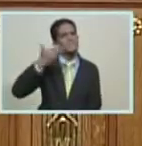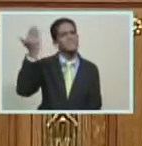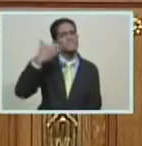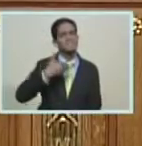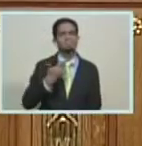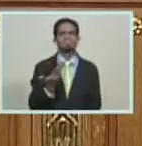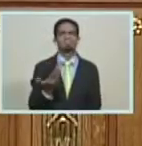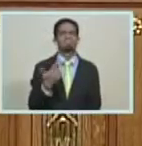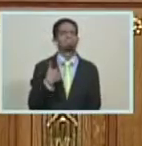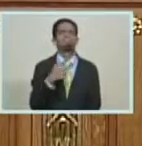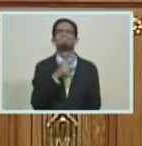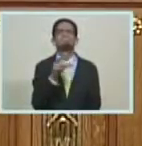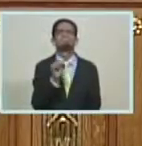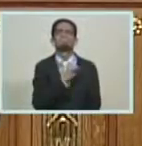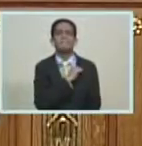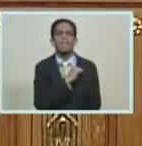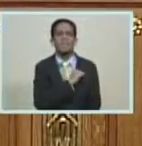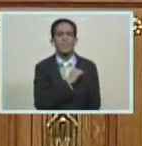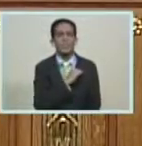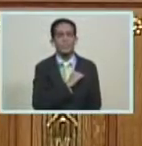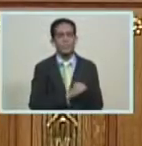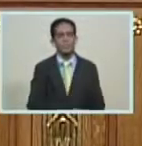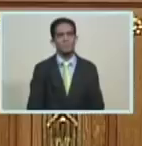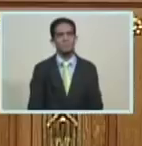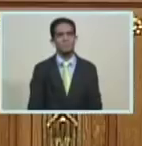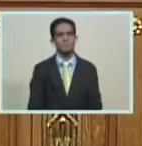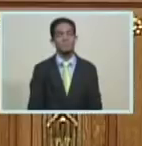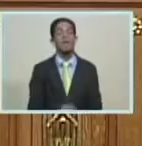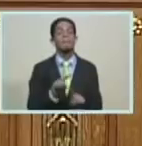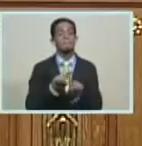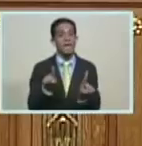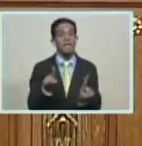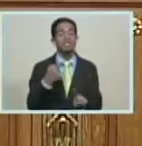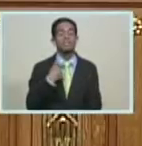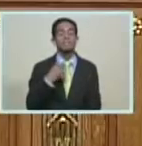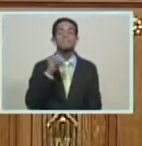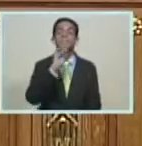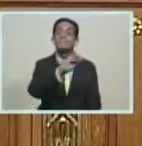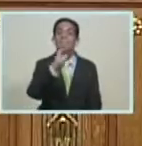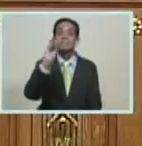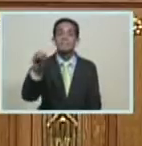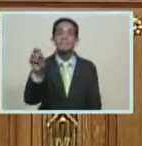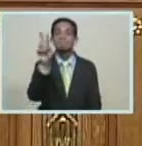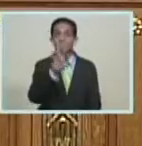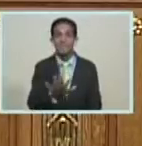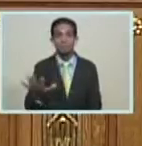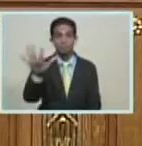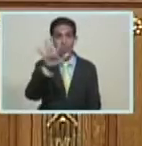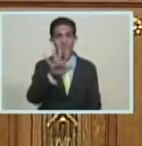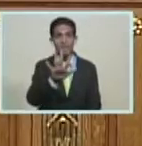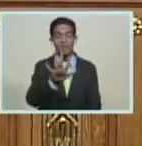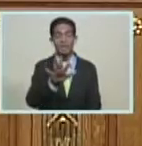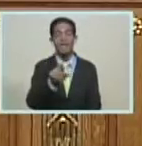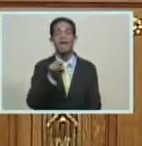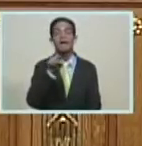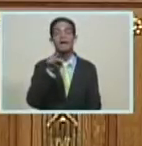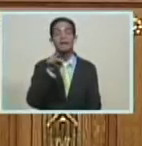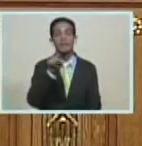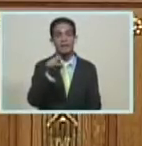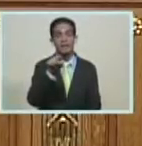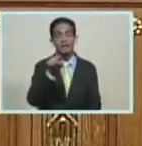No me intimidan bajo ningún aspecto. Pero lo que sí puedo decirle al pueblo de Venezuela es que las sanciones